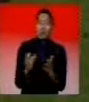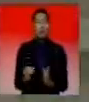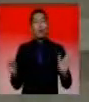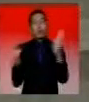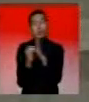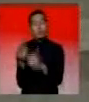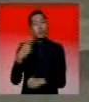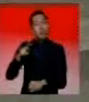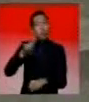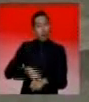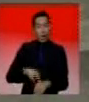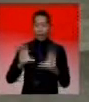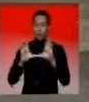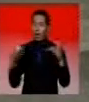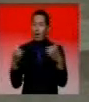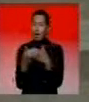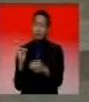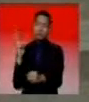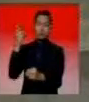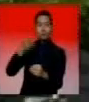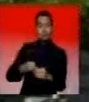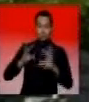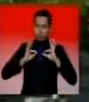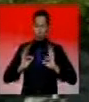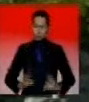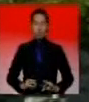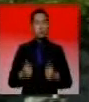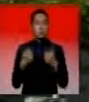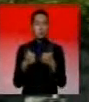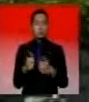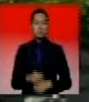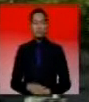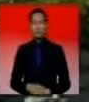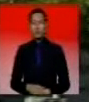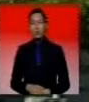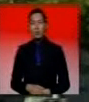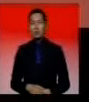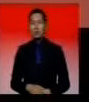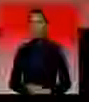clases. Con imágenes de Marco Reynoso, María Gabriela Castro, Gama Noticias.